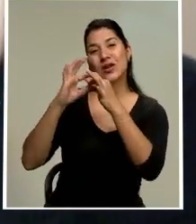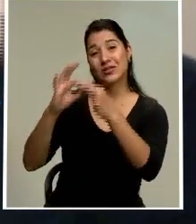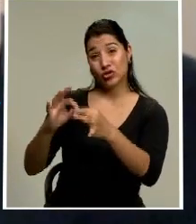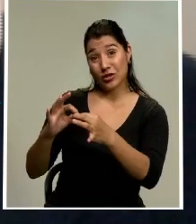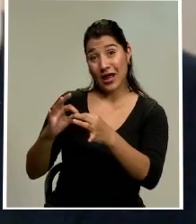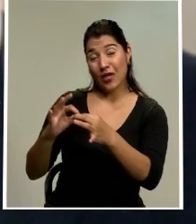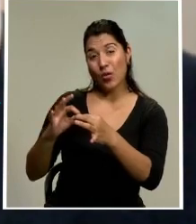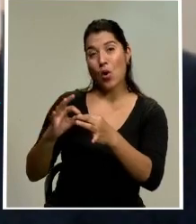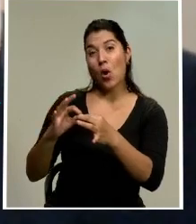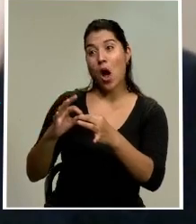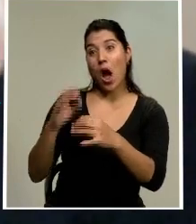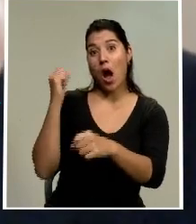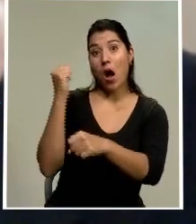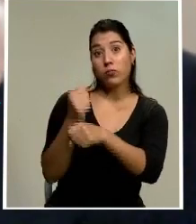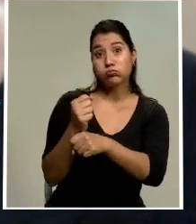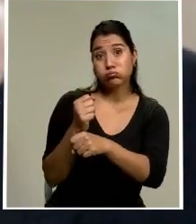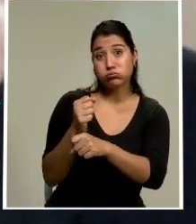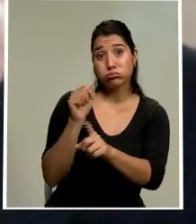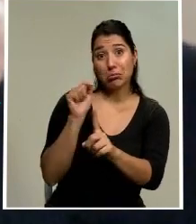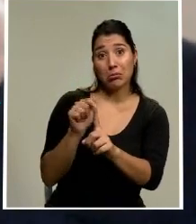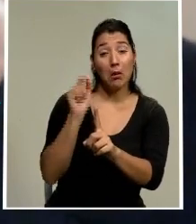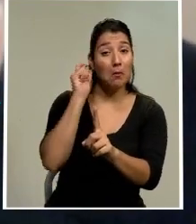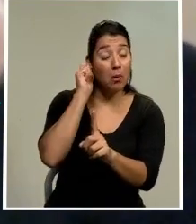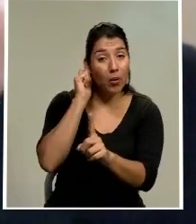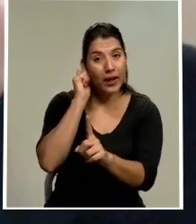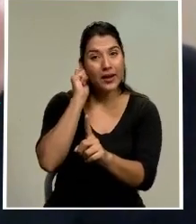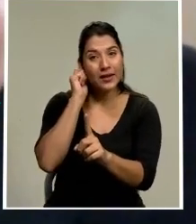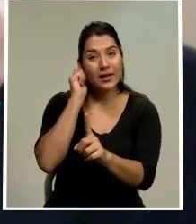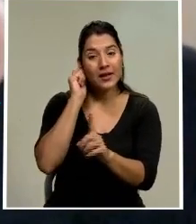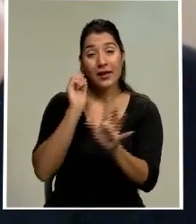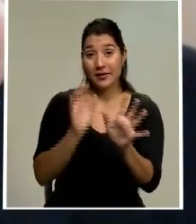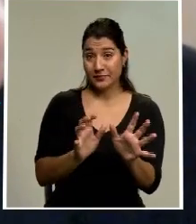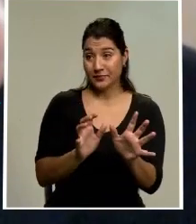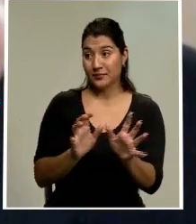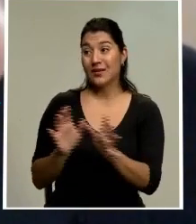feminicidio, hemos tenido datos de homicidios